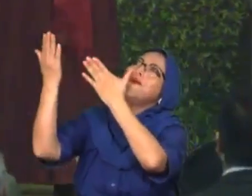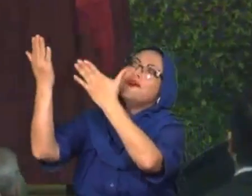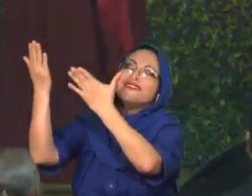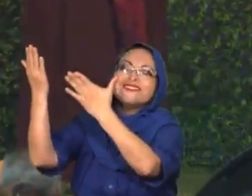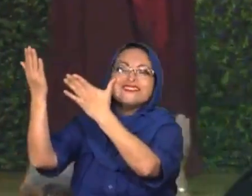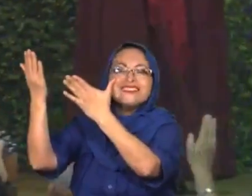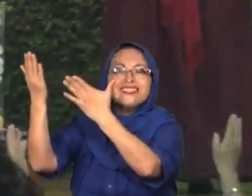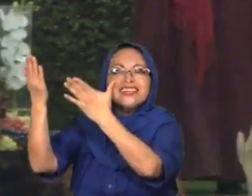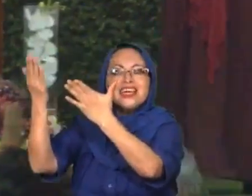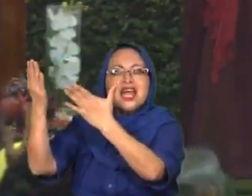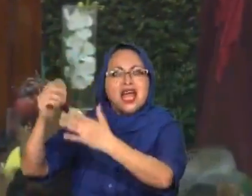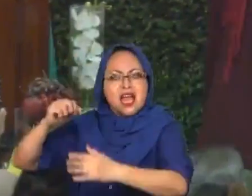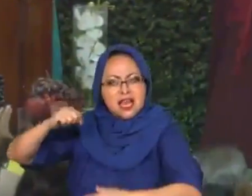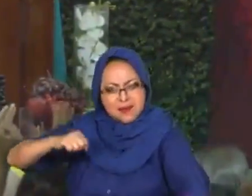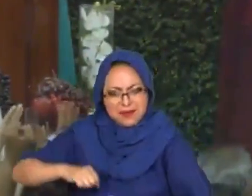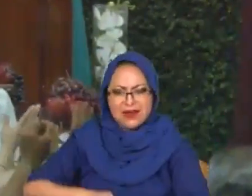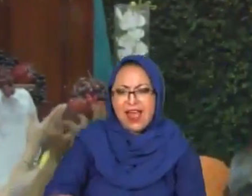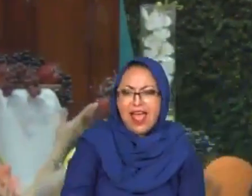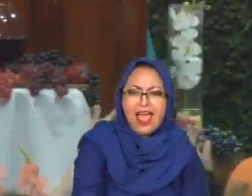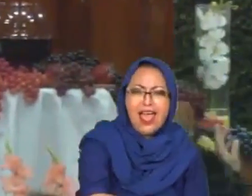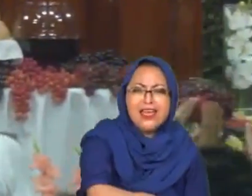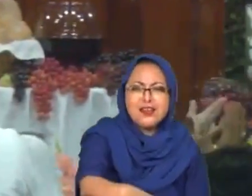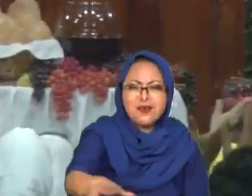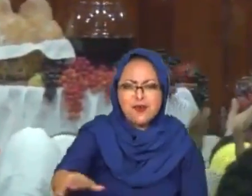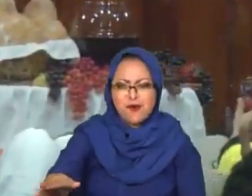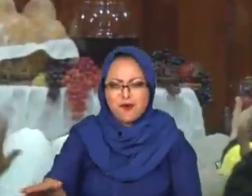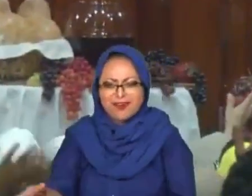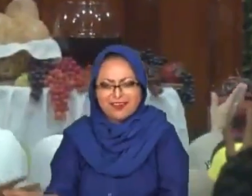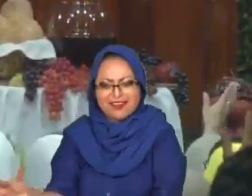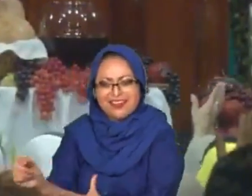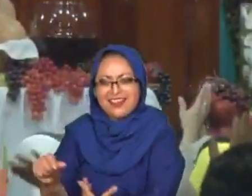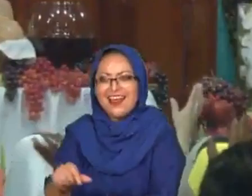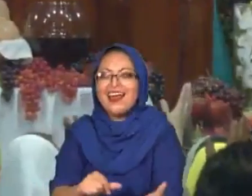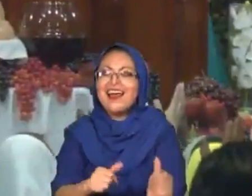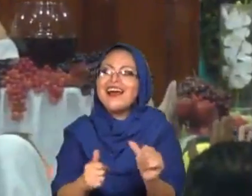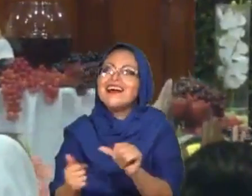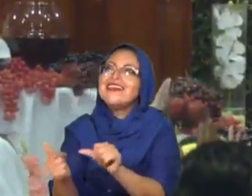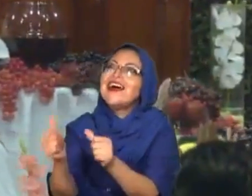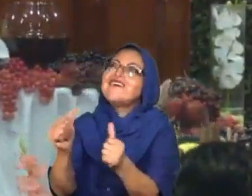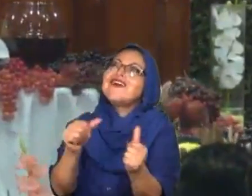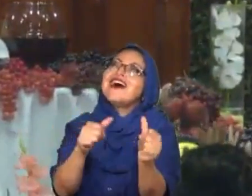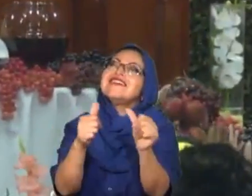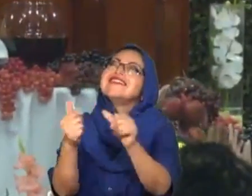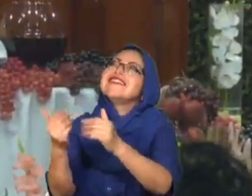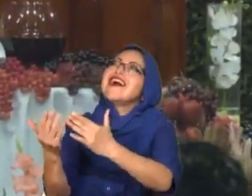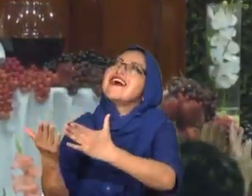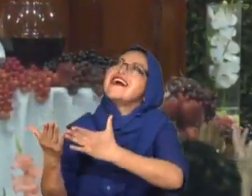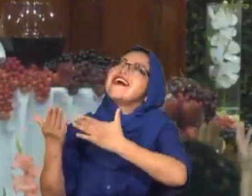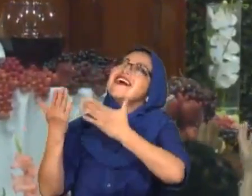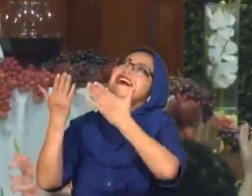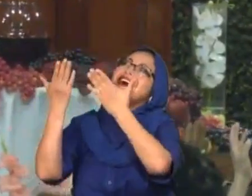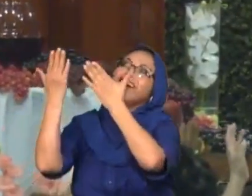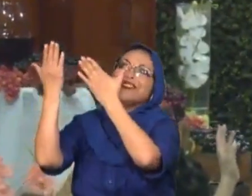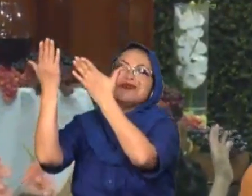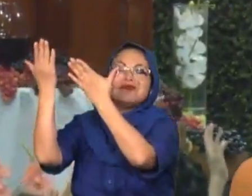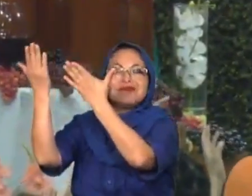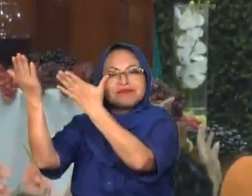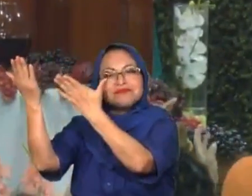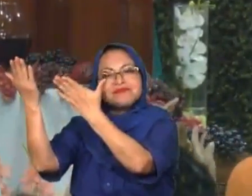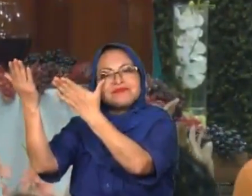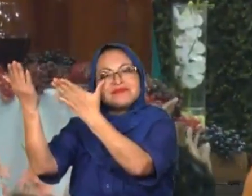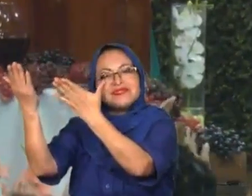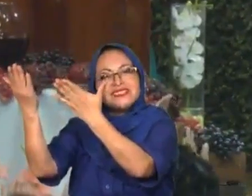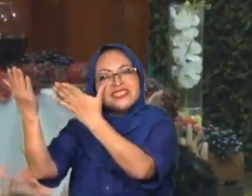honor, el imperio y la alabanza,